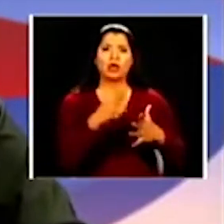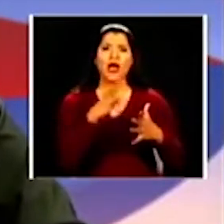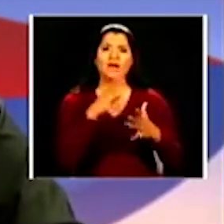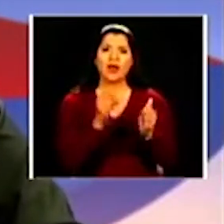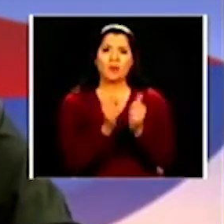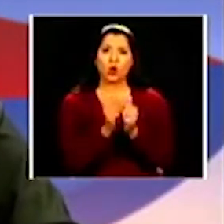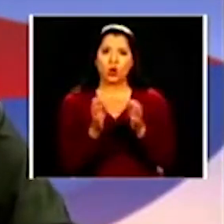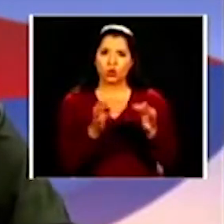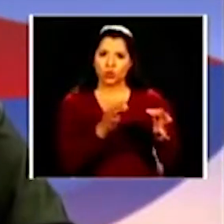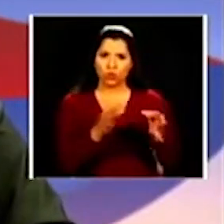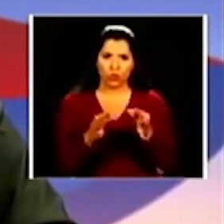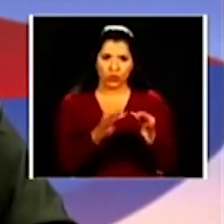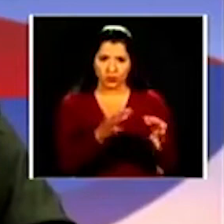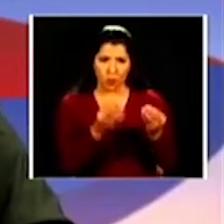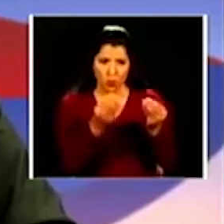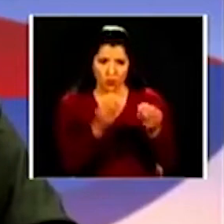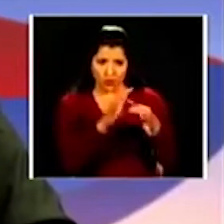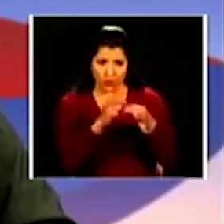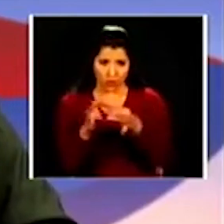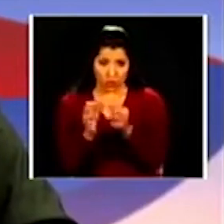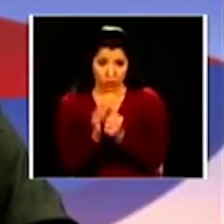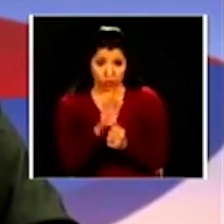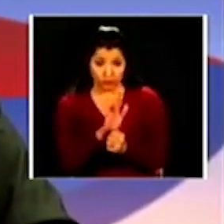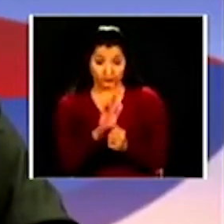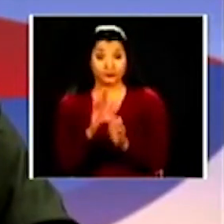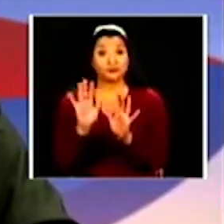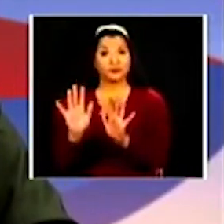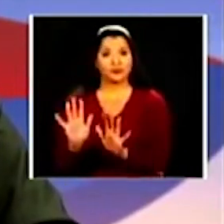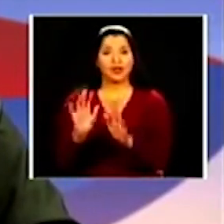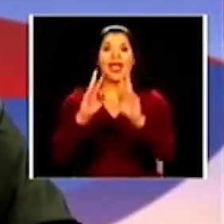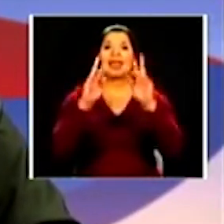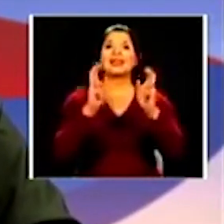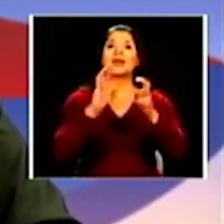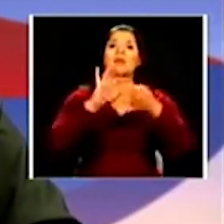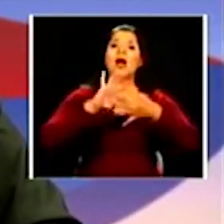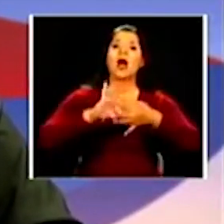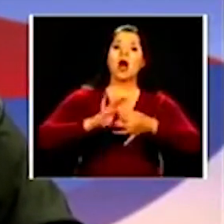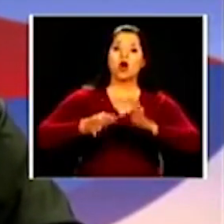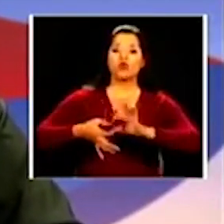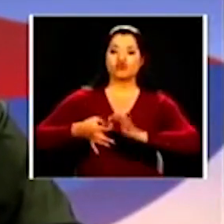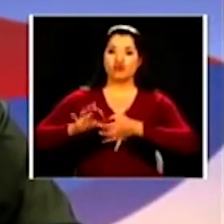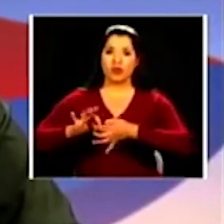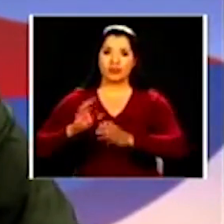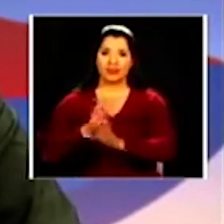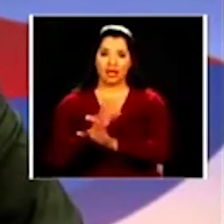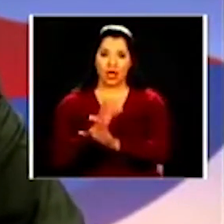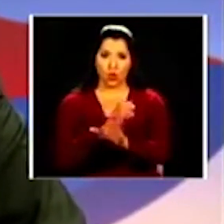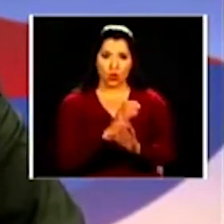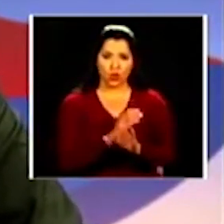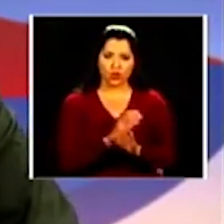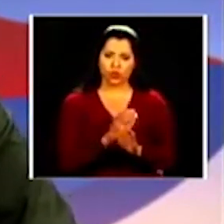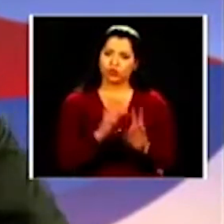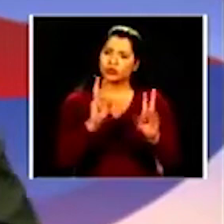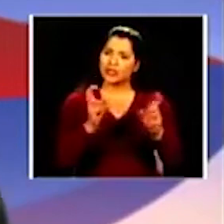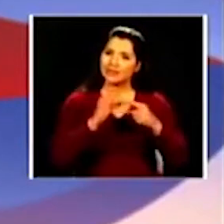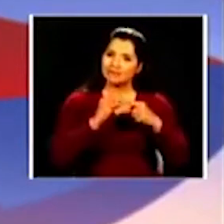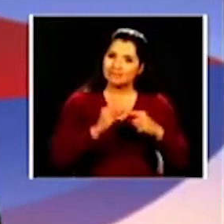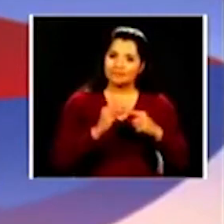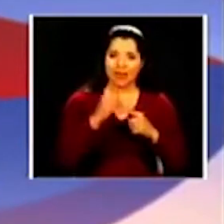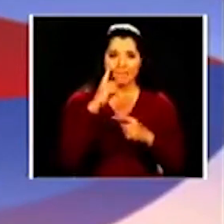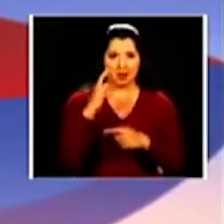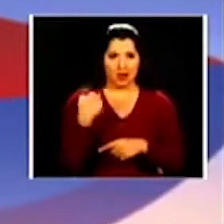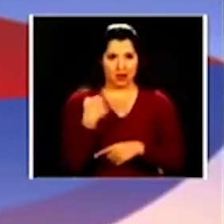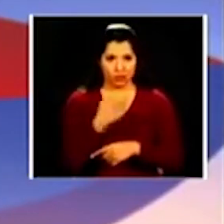ustedes viven en la actualidad. Las redes de cuidado, pues son prioridad para un gobierno de restauración nacional, serán prioridad para nosotros y lo